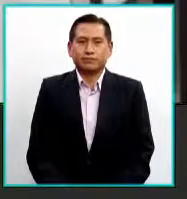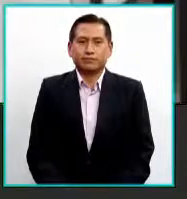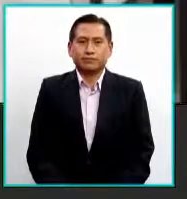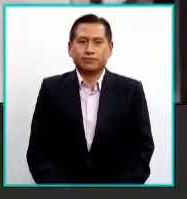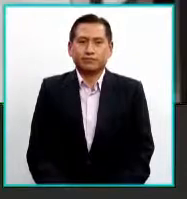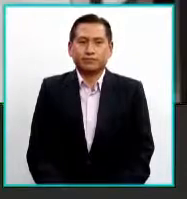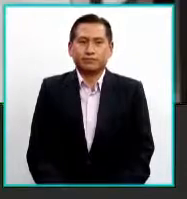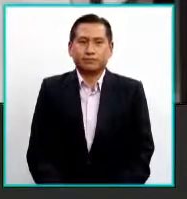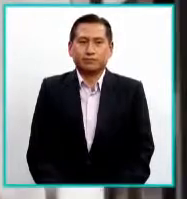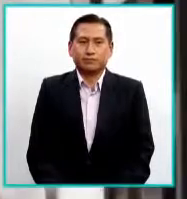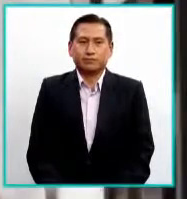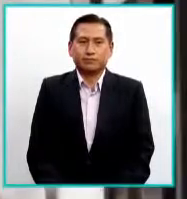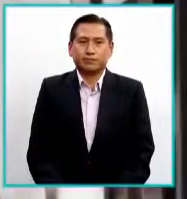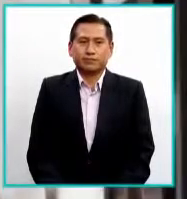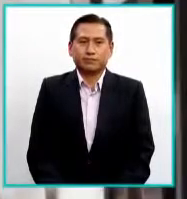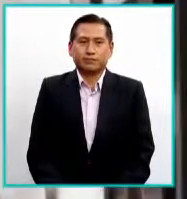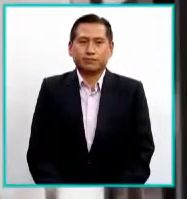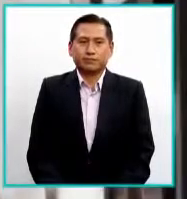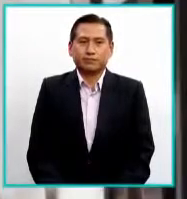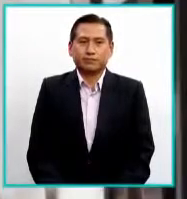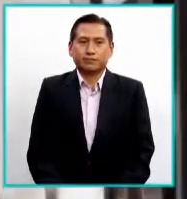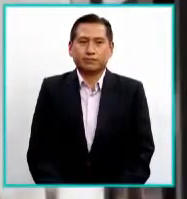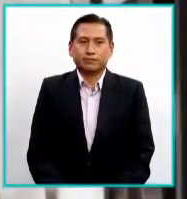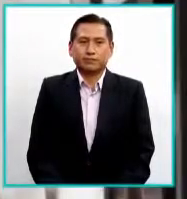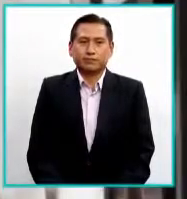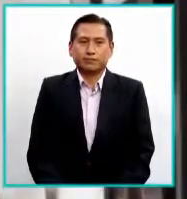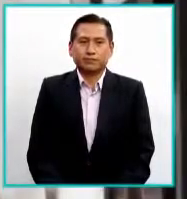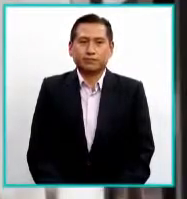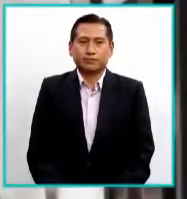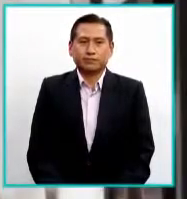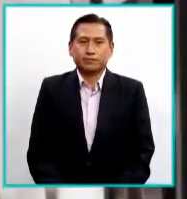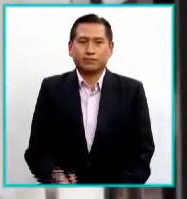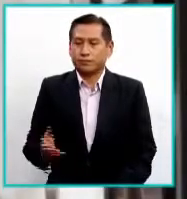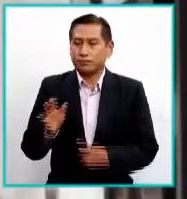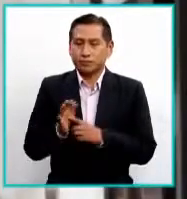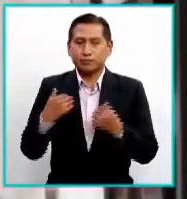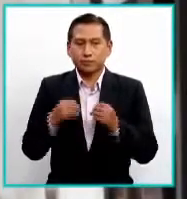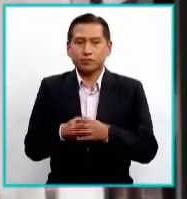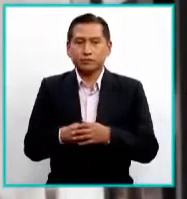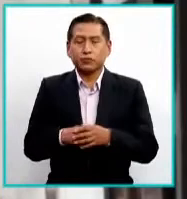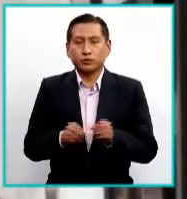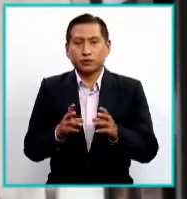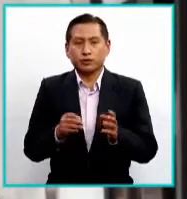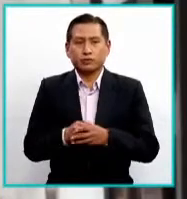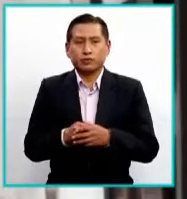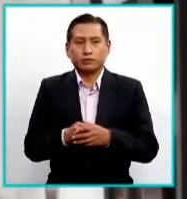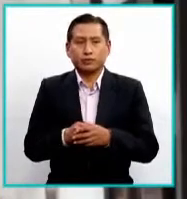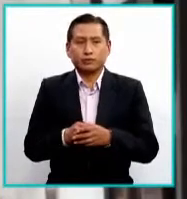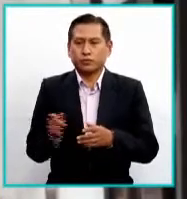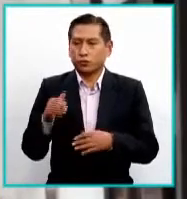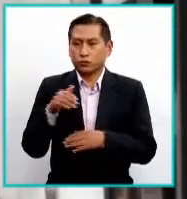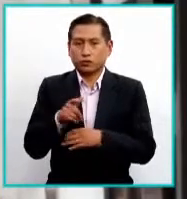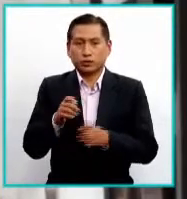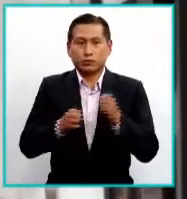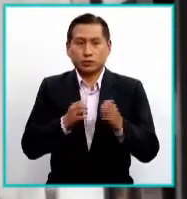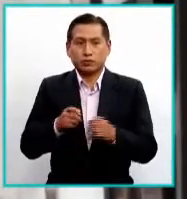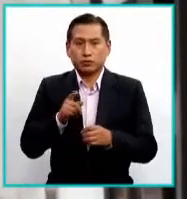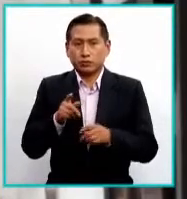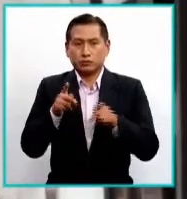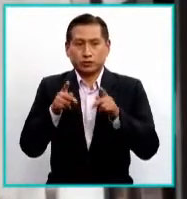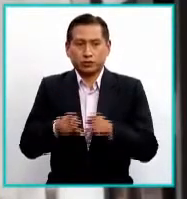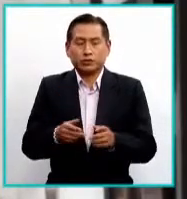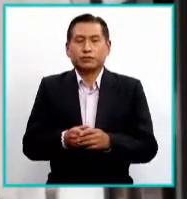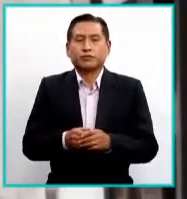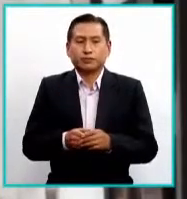Es una imagen que, bueno, acá estás en vivo. Ya. Yeah. Una noche muy emotiva para esta